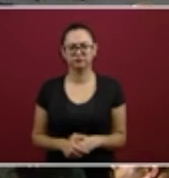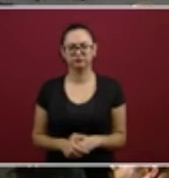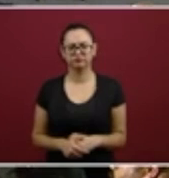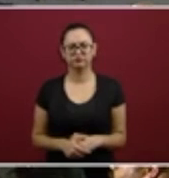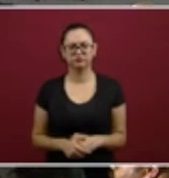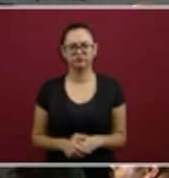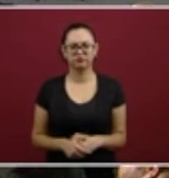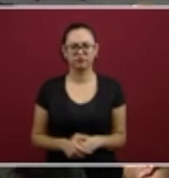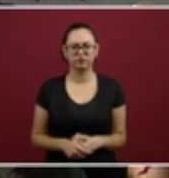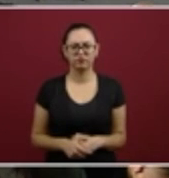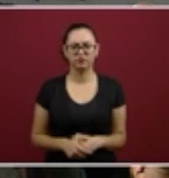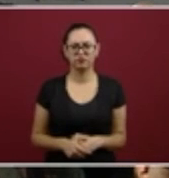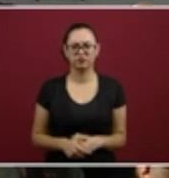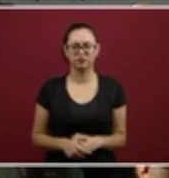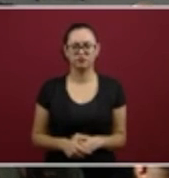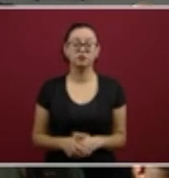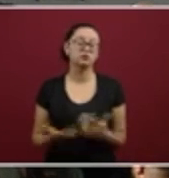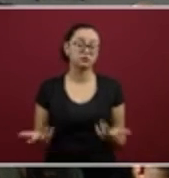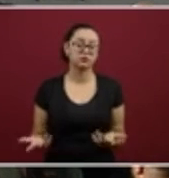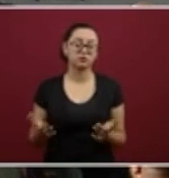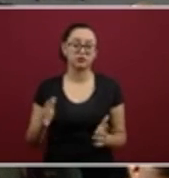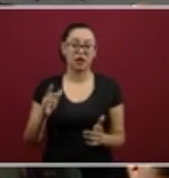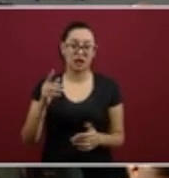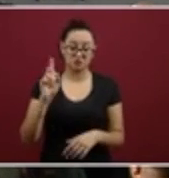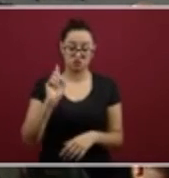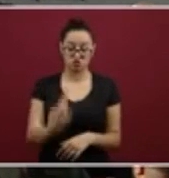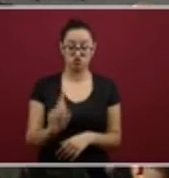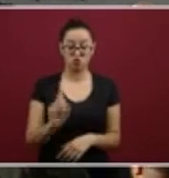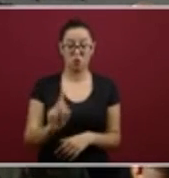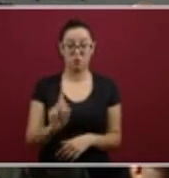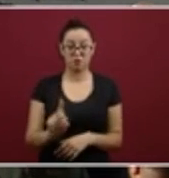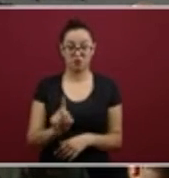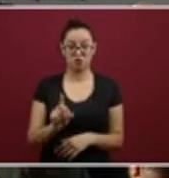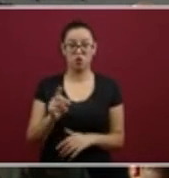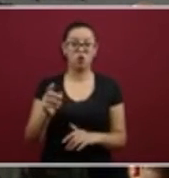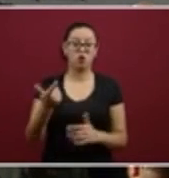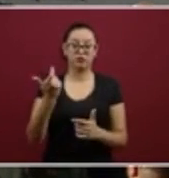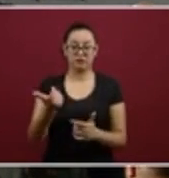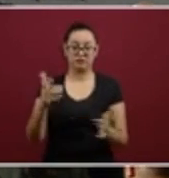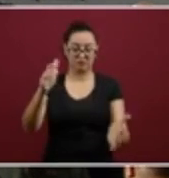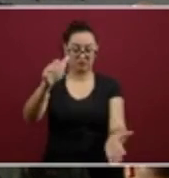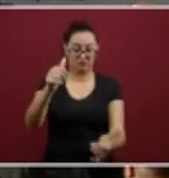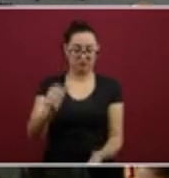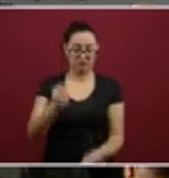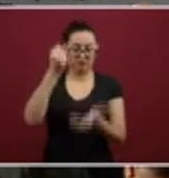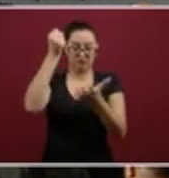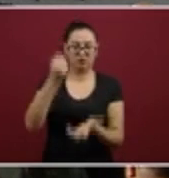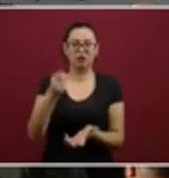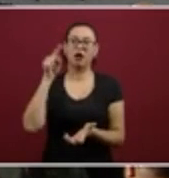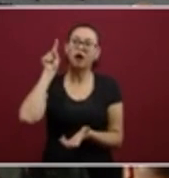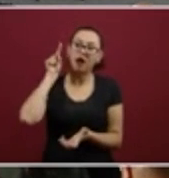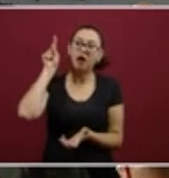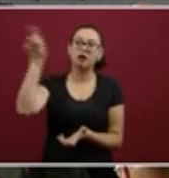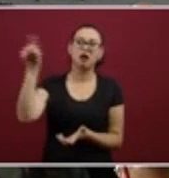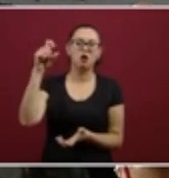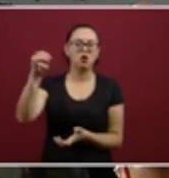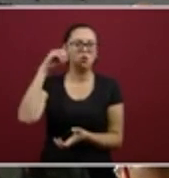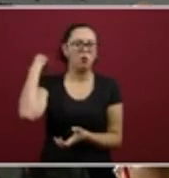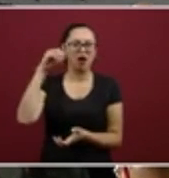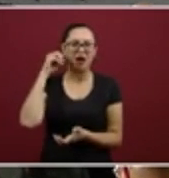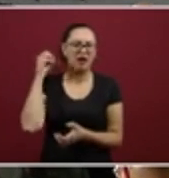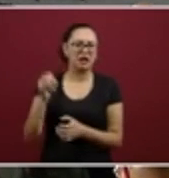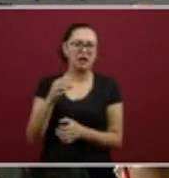Lo que se recaude se destinará a 2 municipios de alta marginación en Oaxaca, que es Santo Reyes Yucuna y Santa María Saniz.